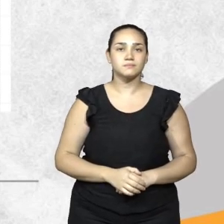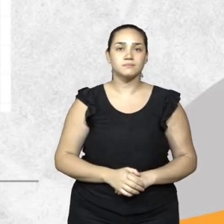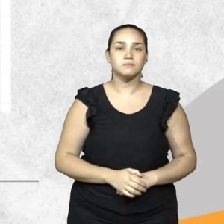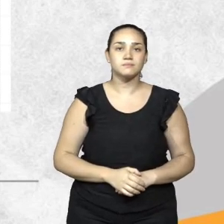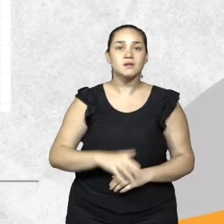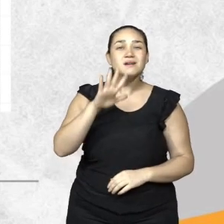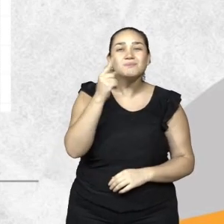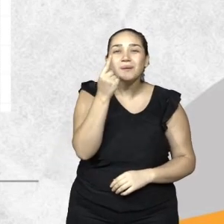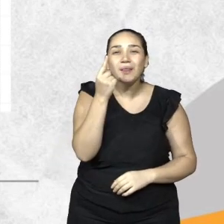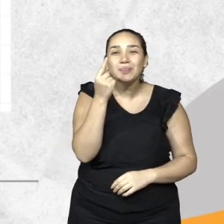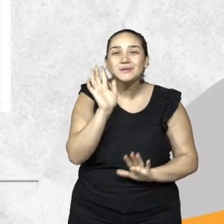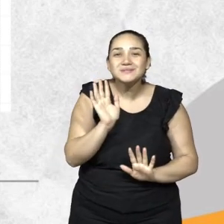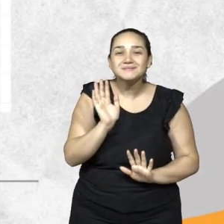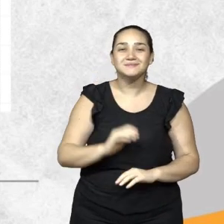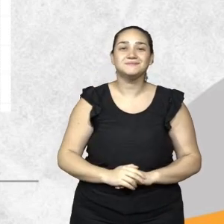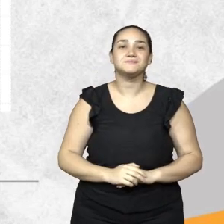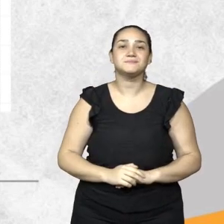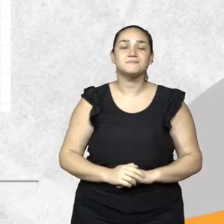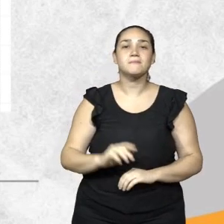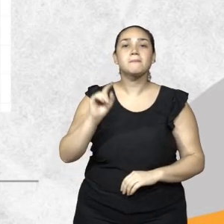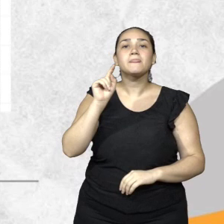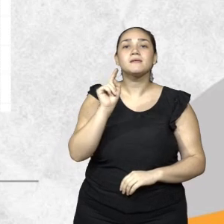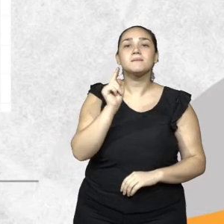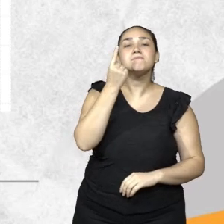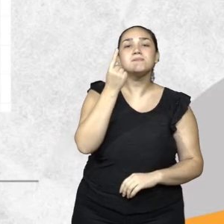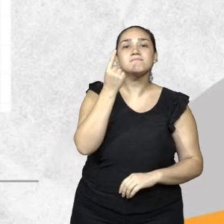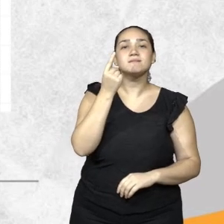5 minutos, vamos en esas. En detrimento de la salud